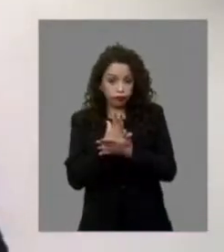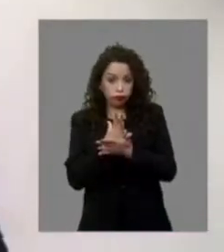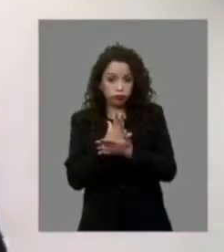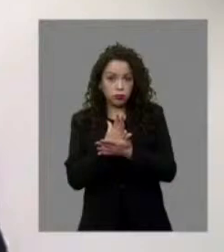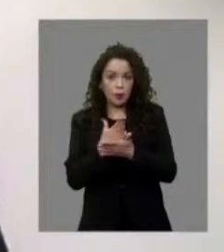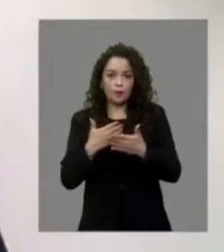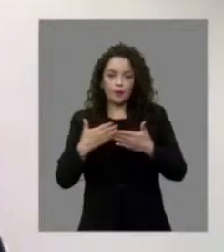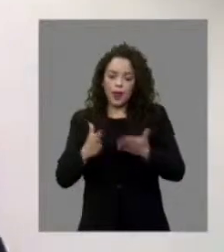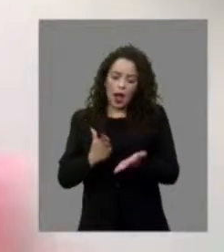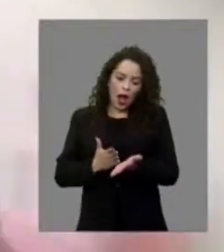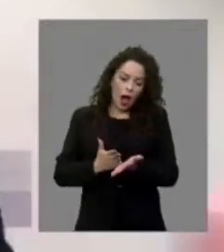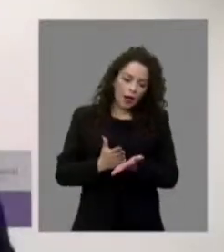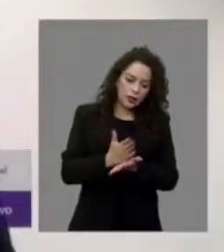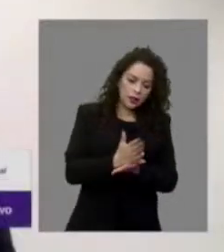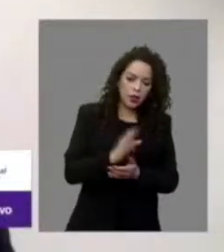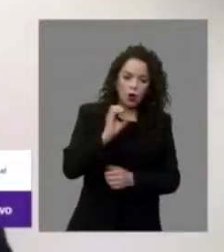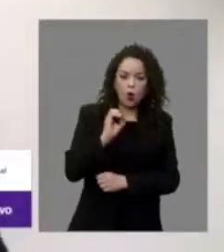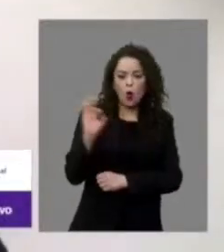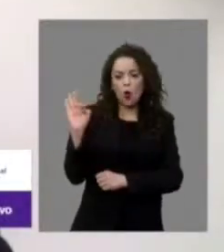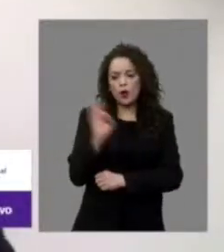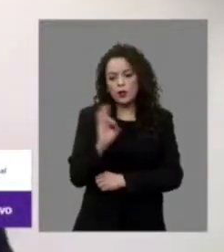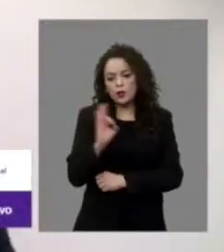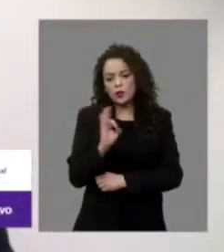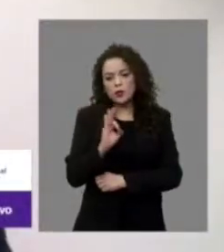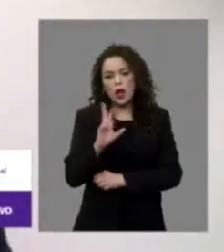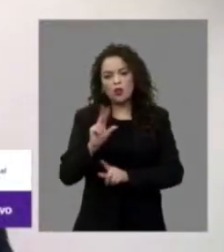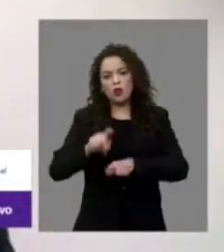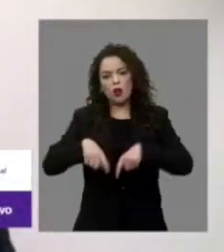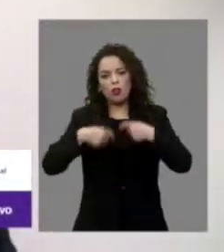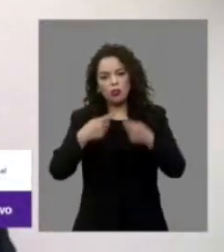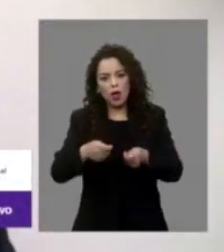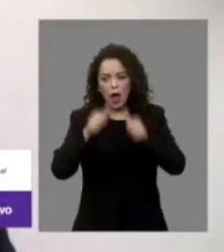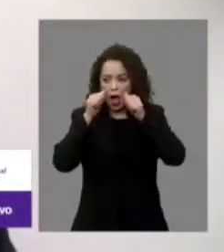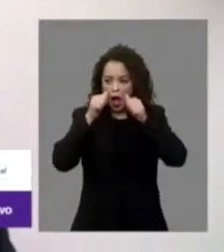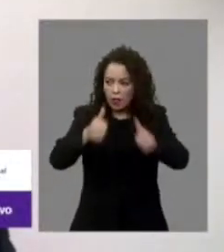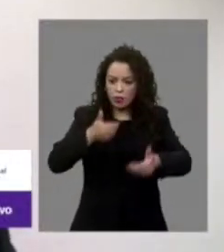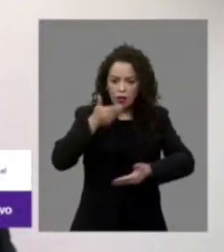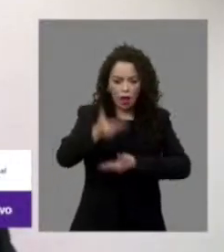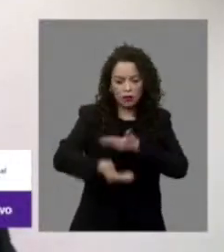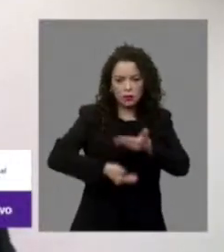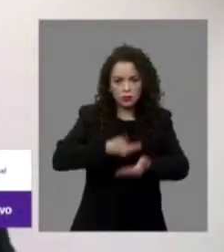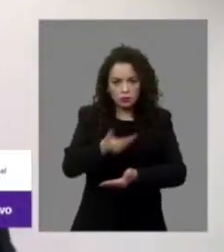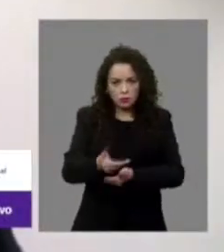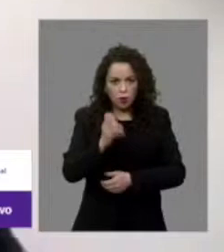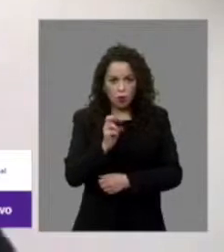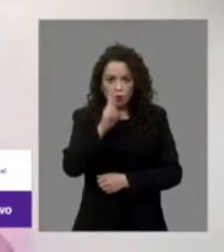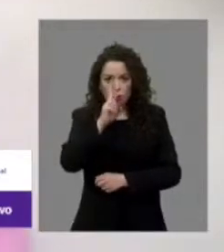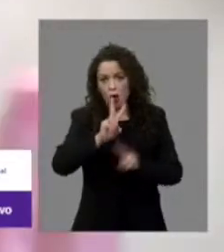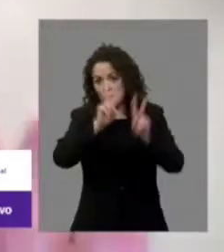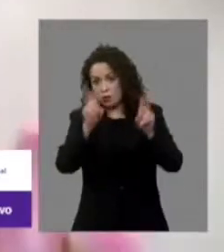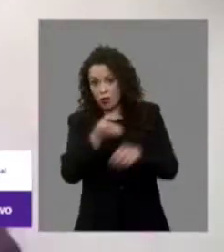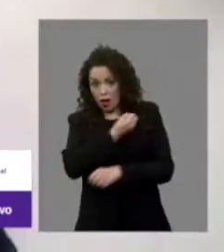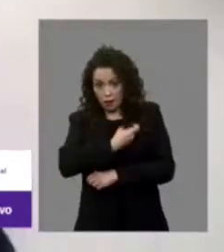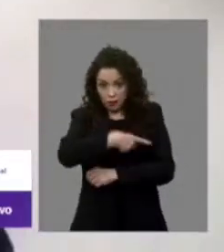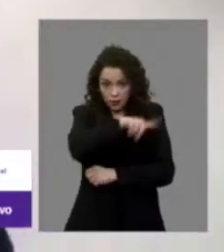la negativa a un servicio de salud, sino en una visión